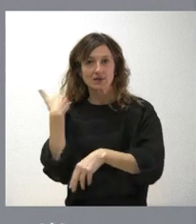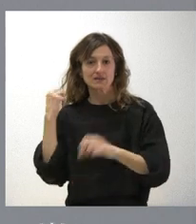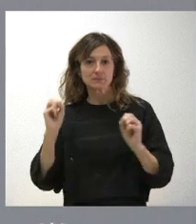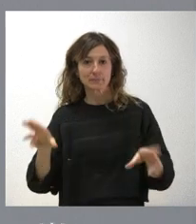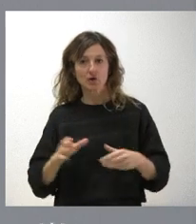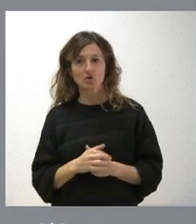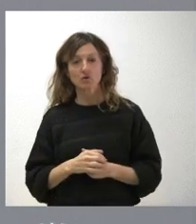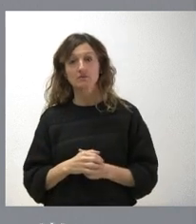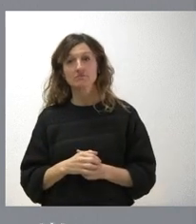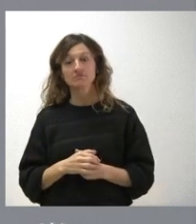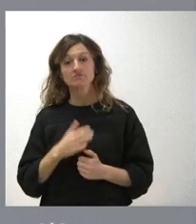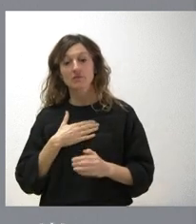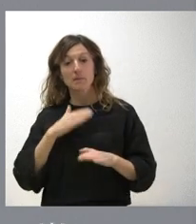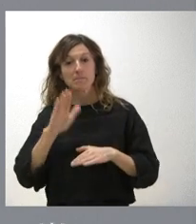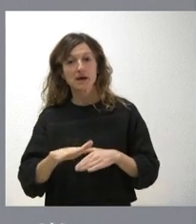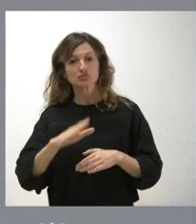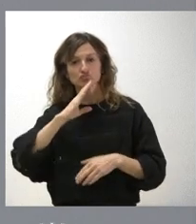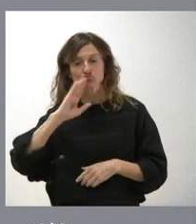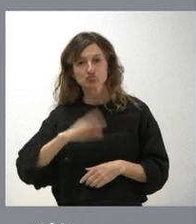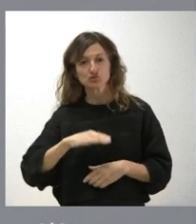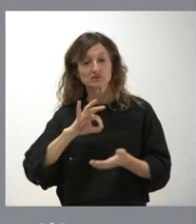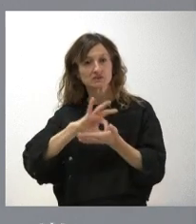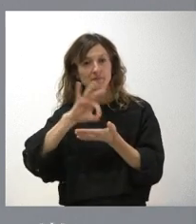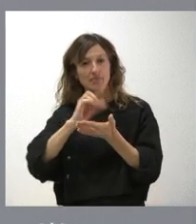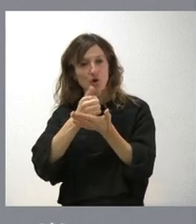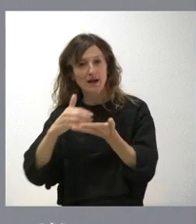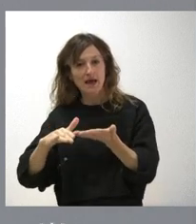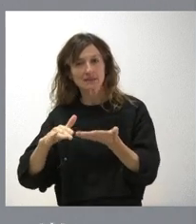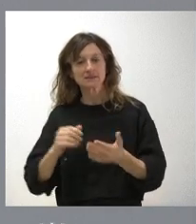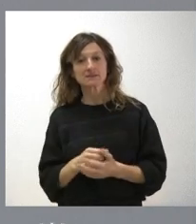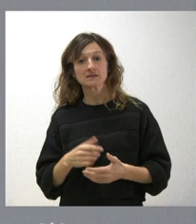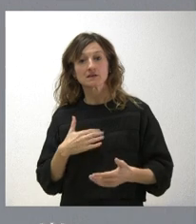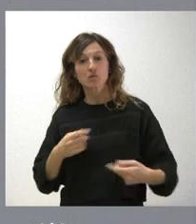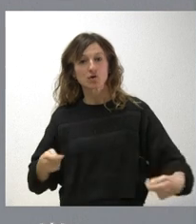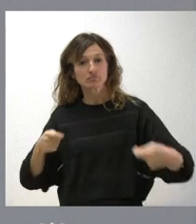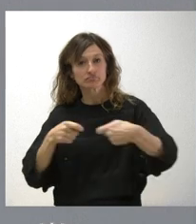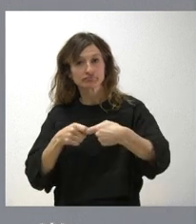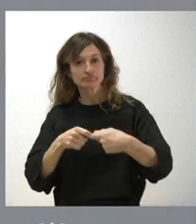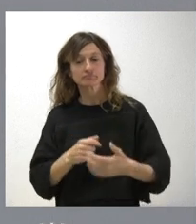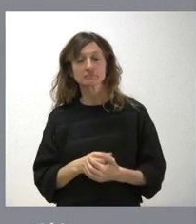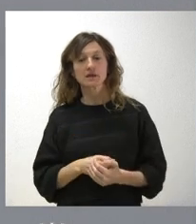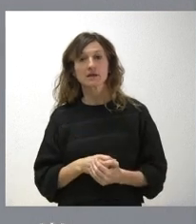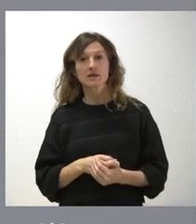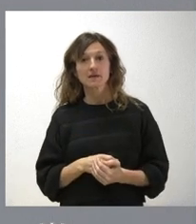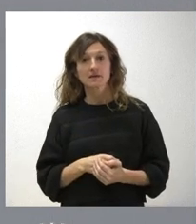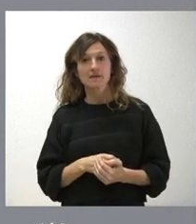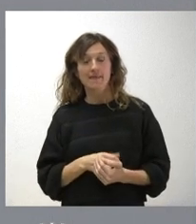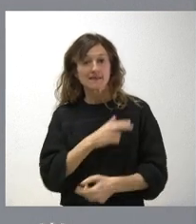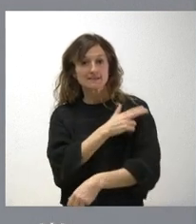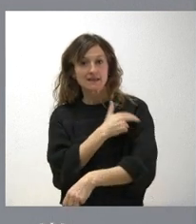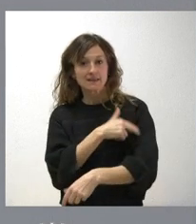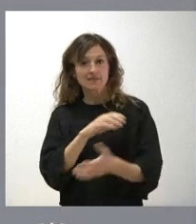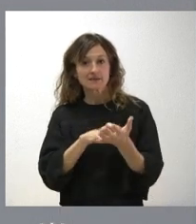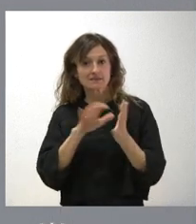y por tanto nos parece un paso adecuado el servicio va a ser gratuito va a ser financiado en los términos de la sanidad de Castilla y